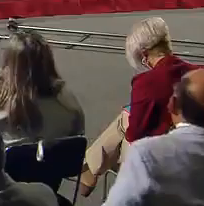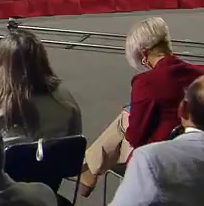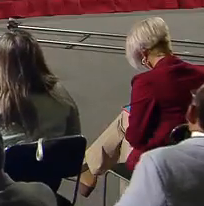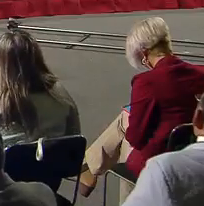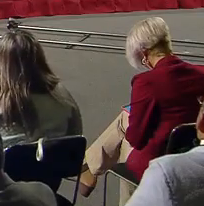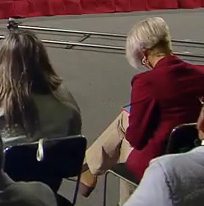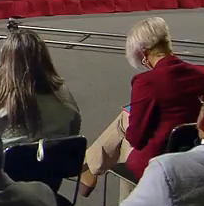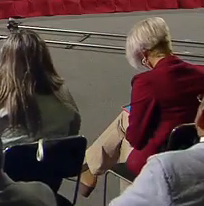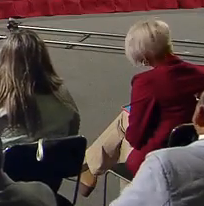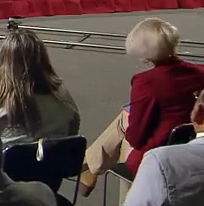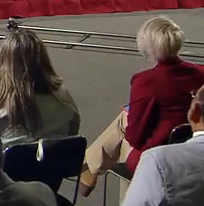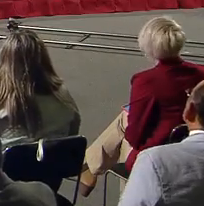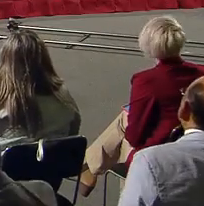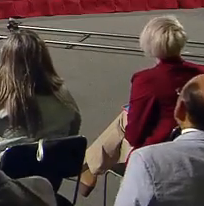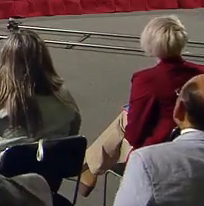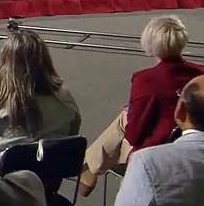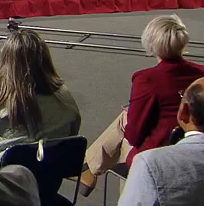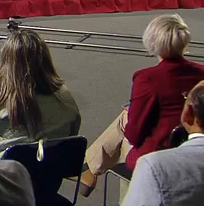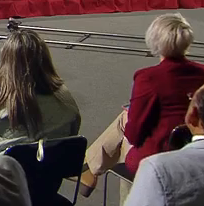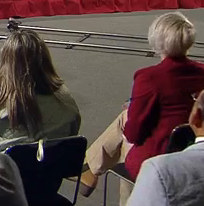Bueno, hoy sí les vamos